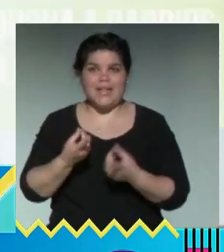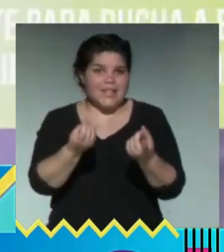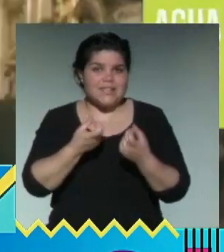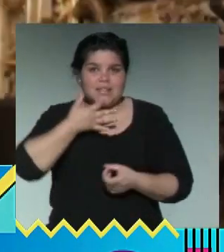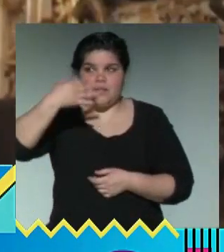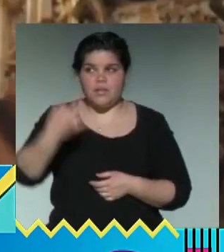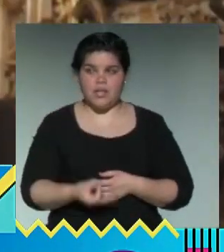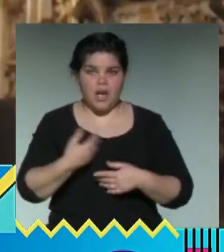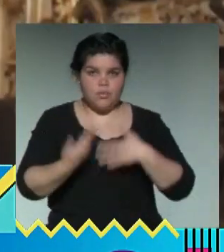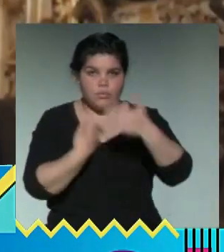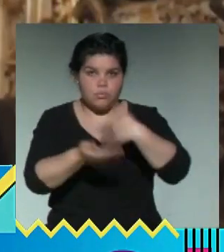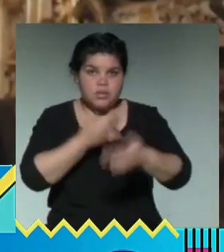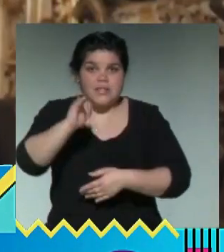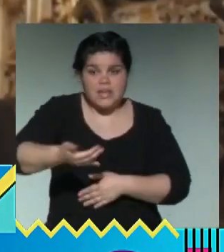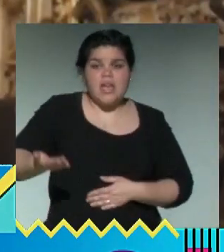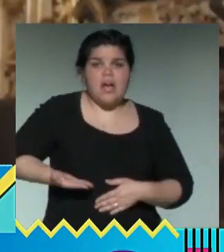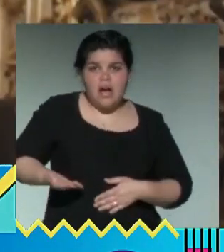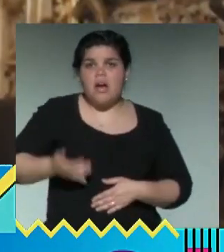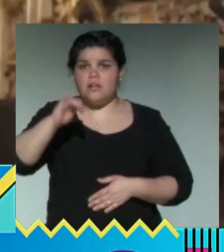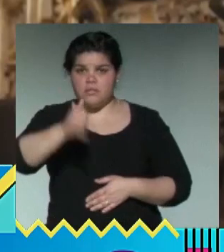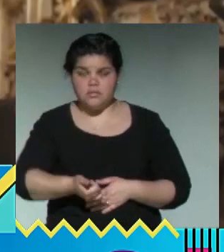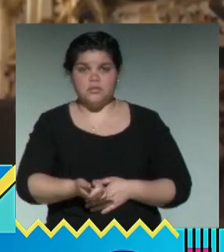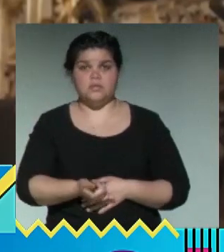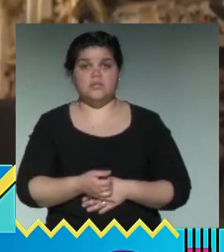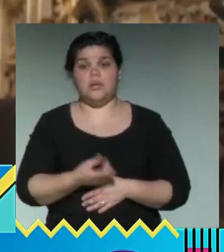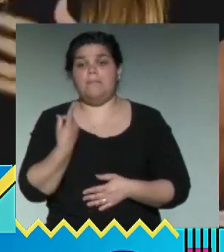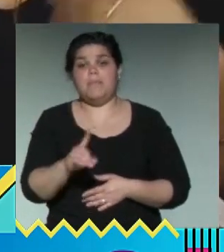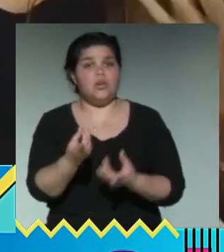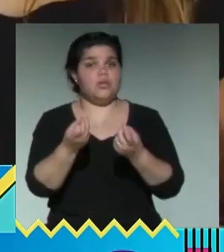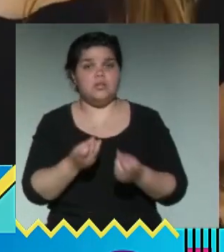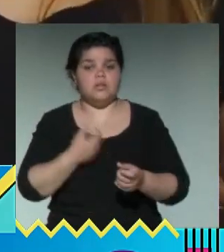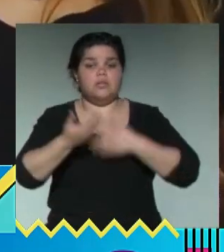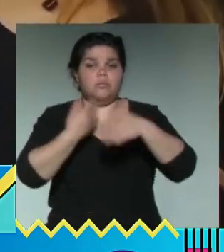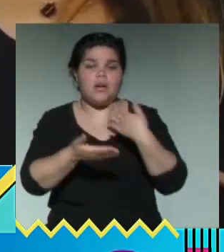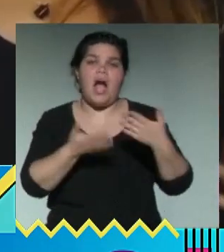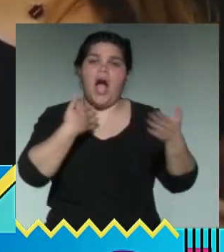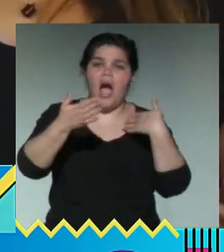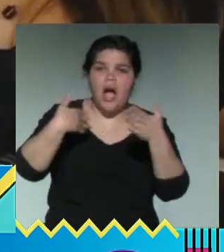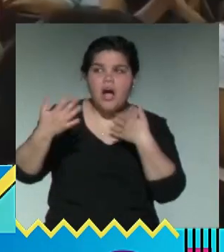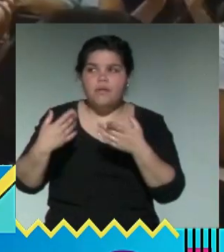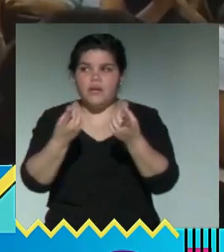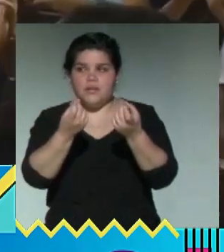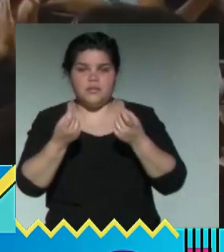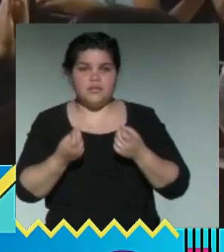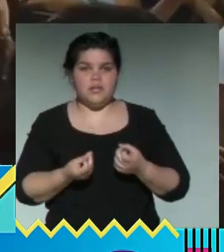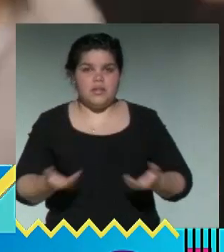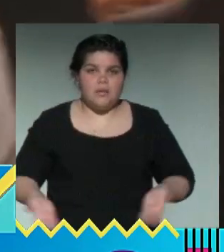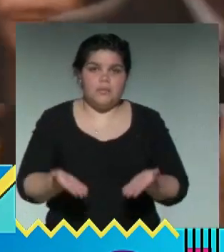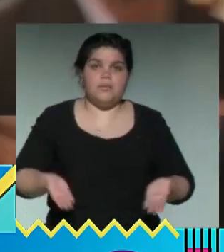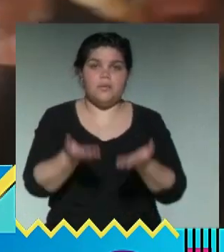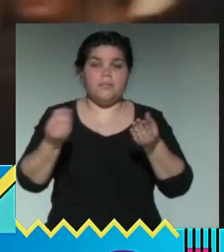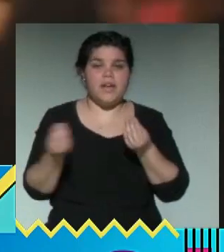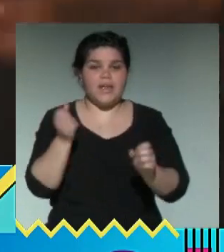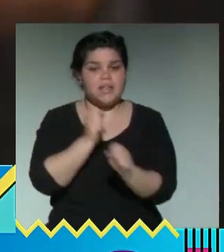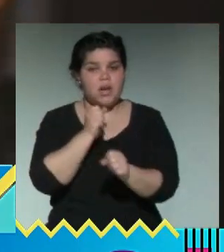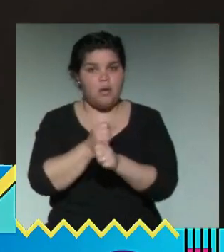ganas también están. Entonces, la verdad que es algo que por ahí hay que hablarlo más e incentivar, y para poder seguir trabajando es